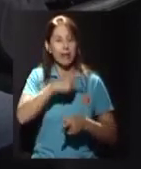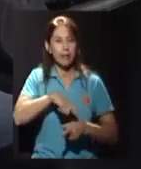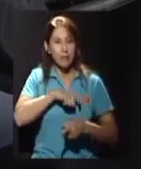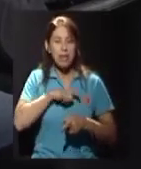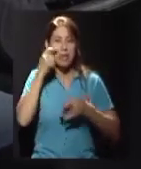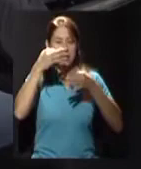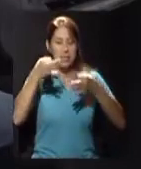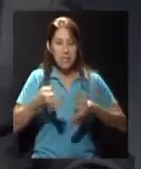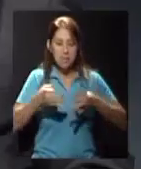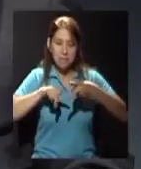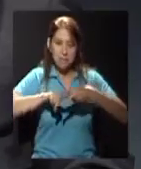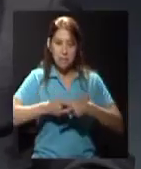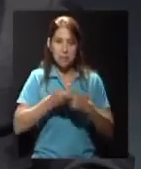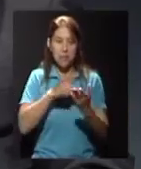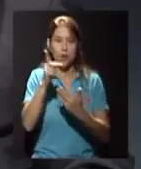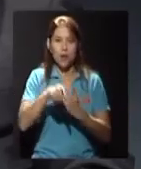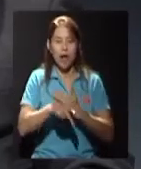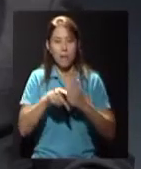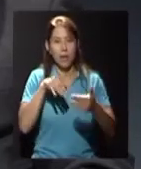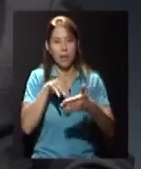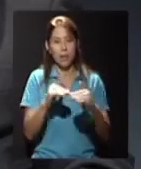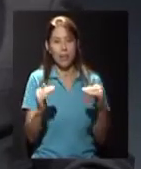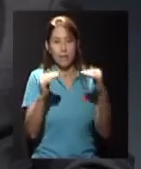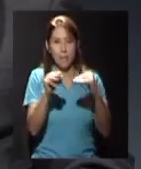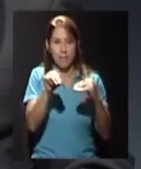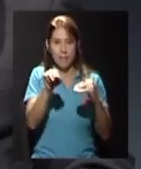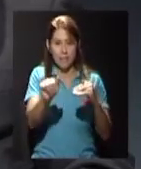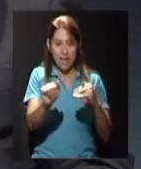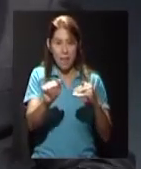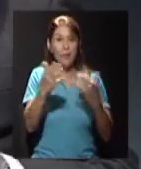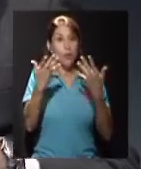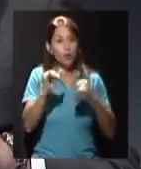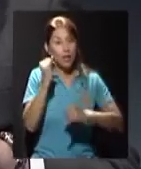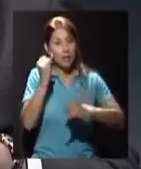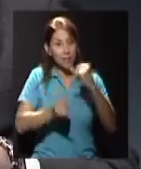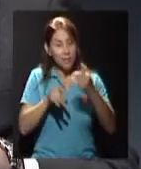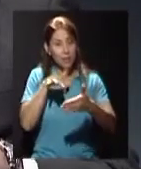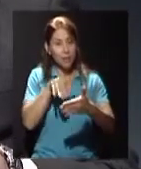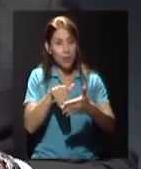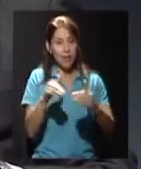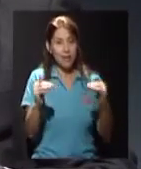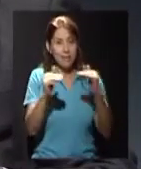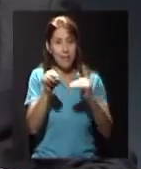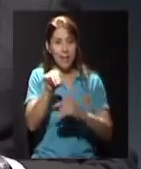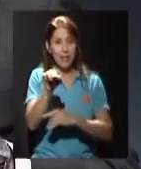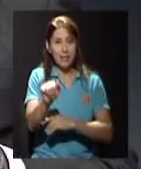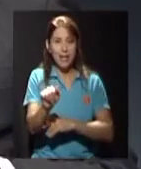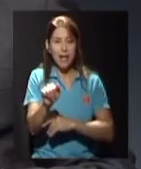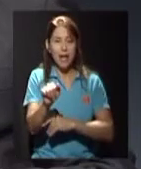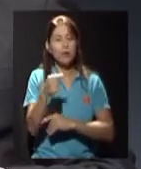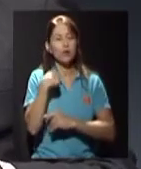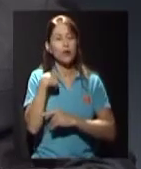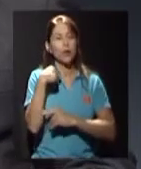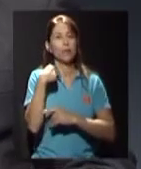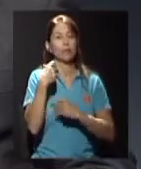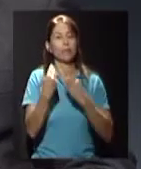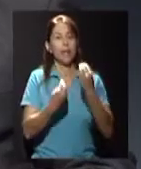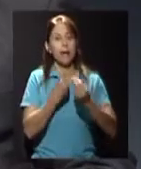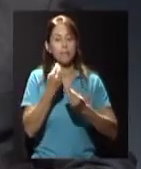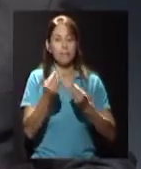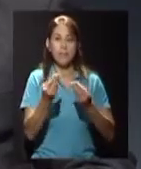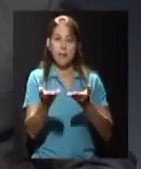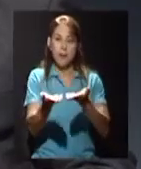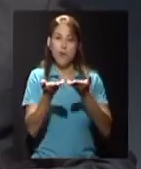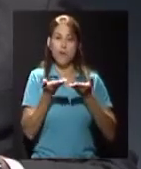españa' y al término de esa maestría me surge la oportunidad ya se me